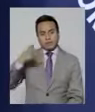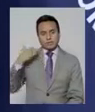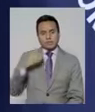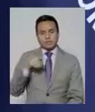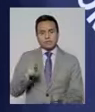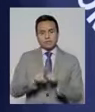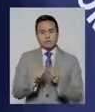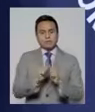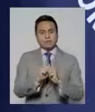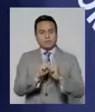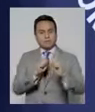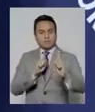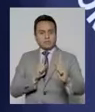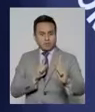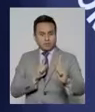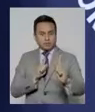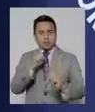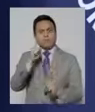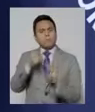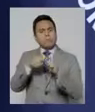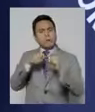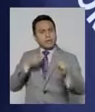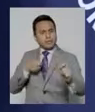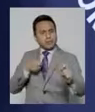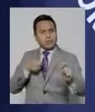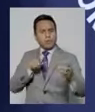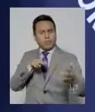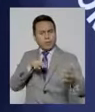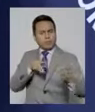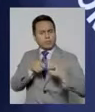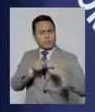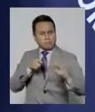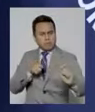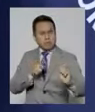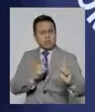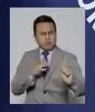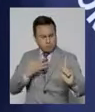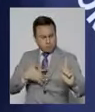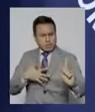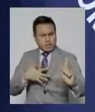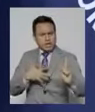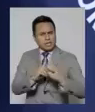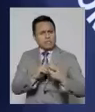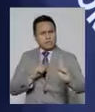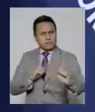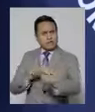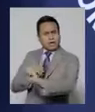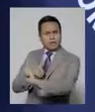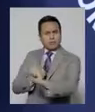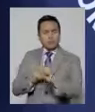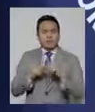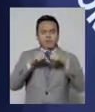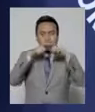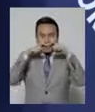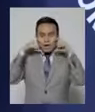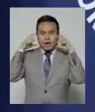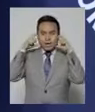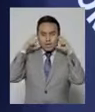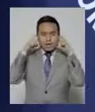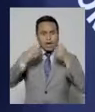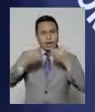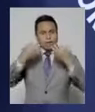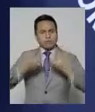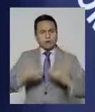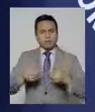el distanciamiento físico más de un metro. Es fundamental que nos mantengamos distanciados. El uso de mascarillas en forma